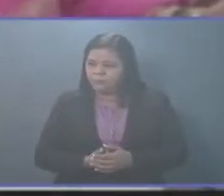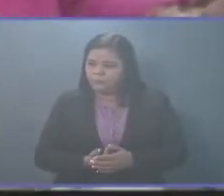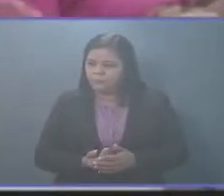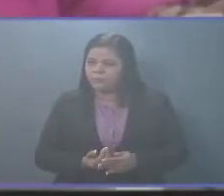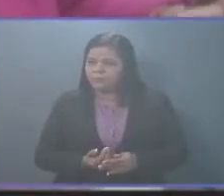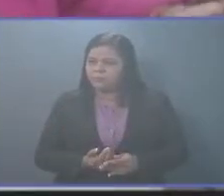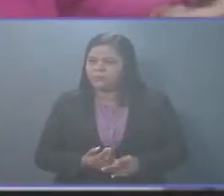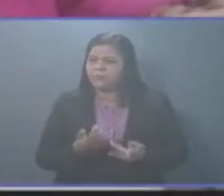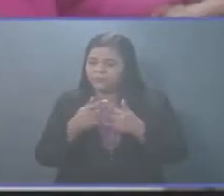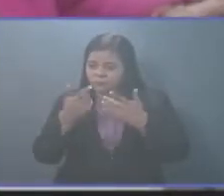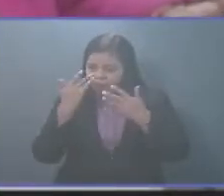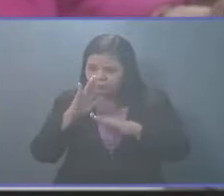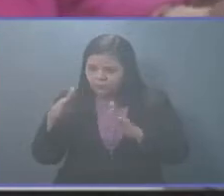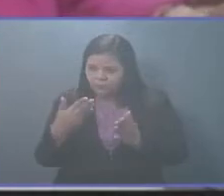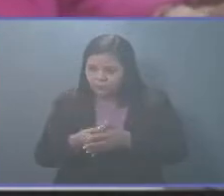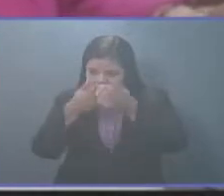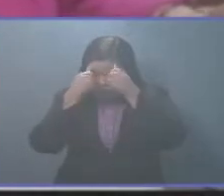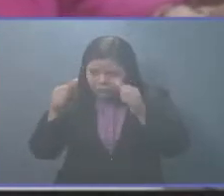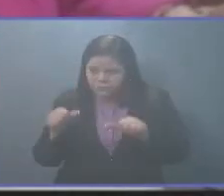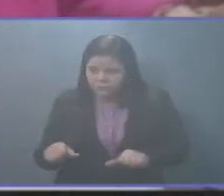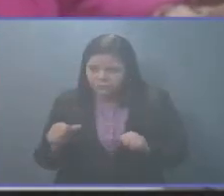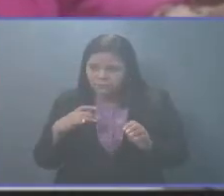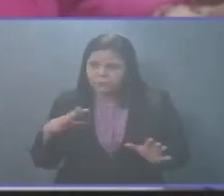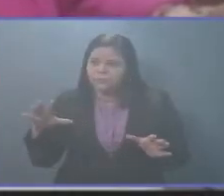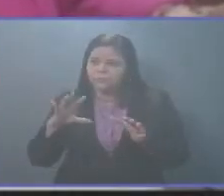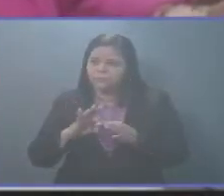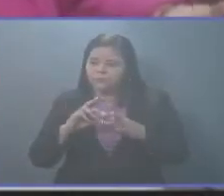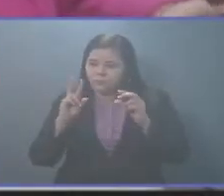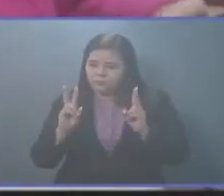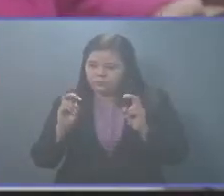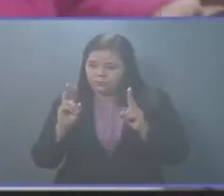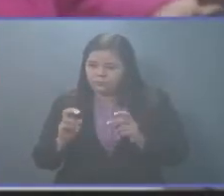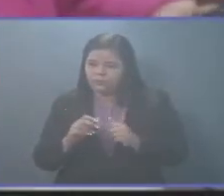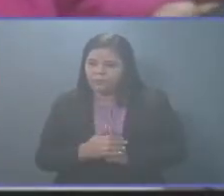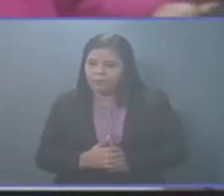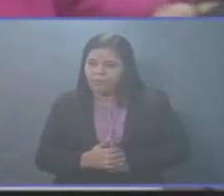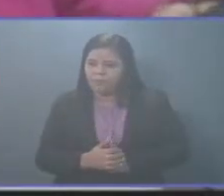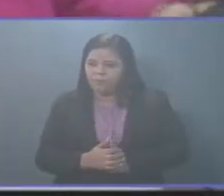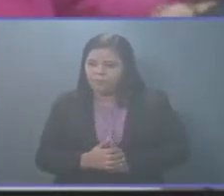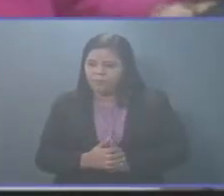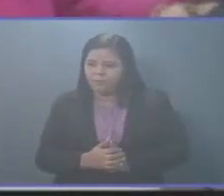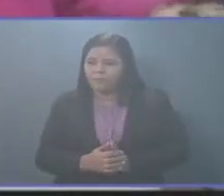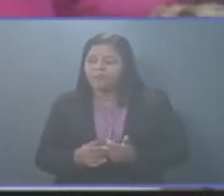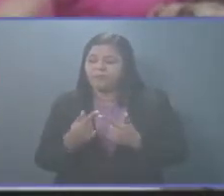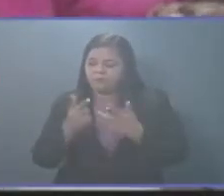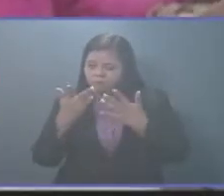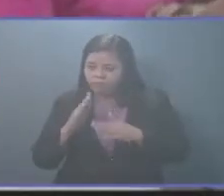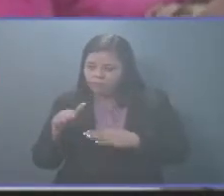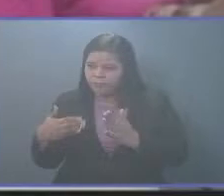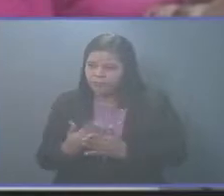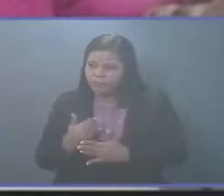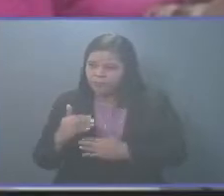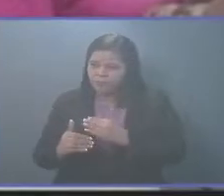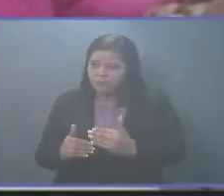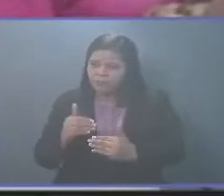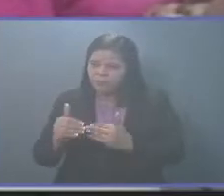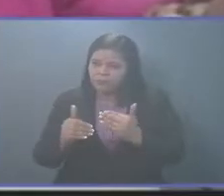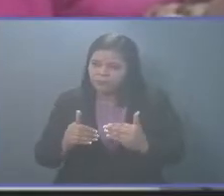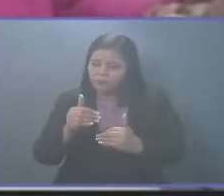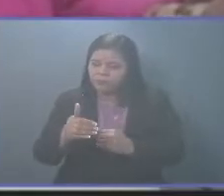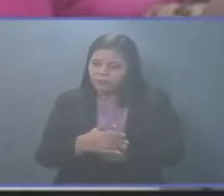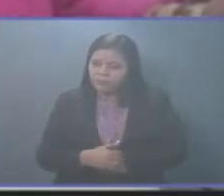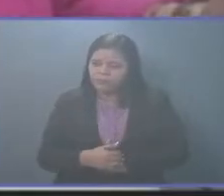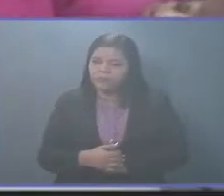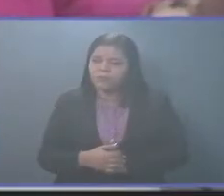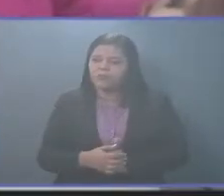si es ilegal o no es legal, pero claro, el esquema nos dice que había un proceso legal, ¿verdad?, un procedimiento al cual seguir, y que, como